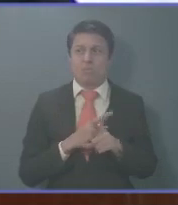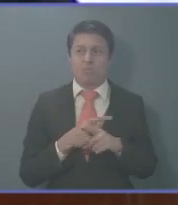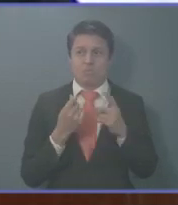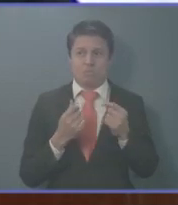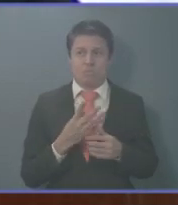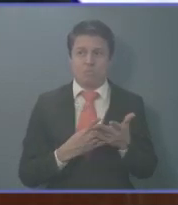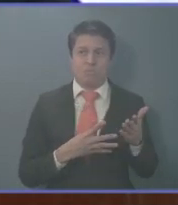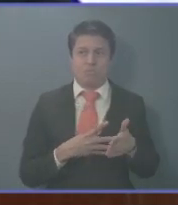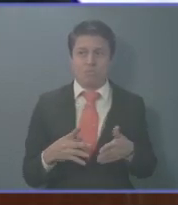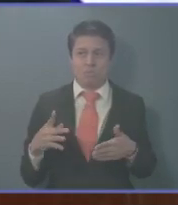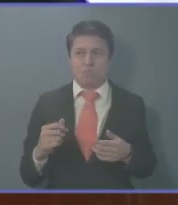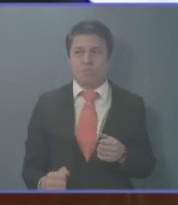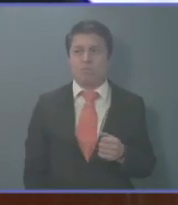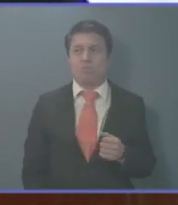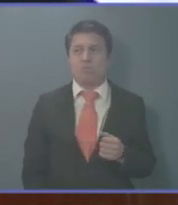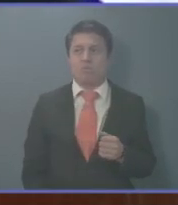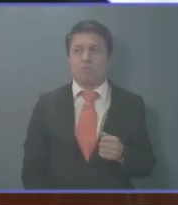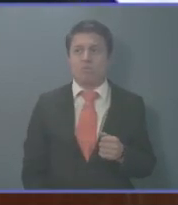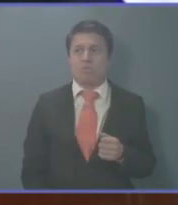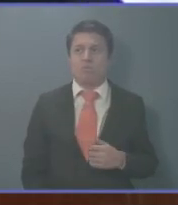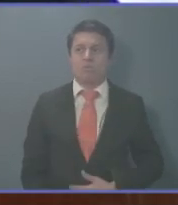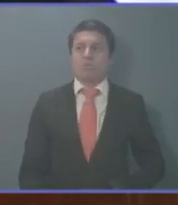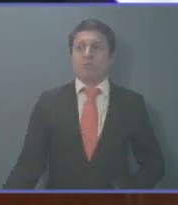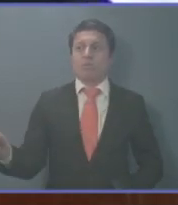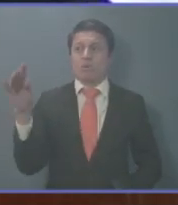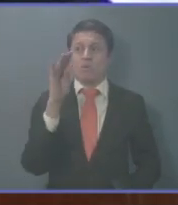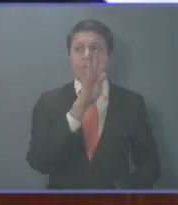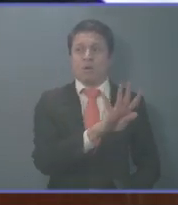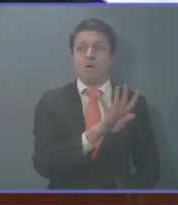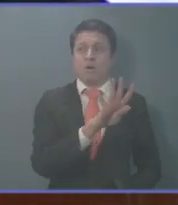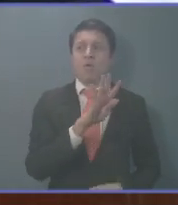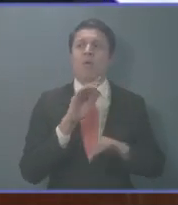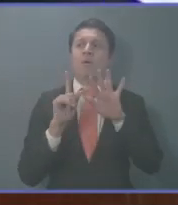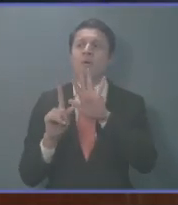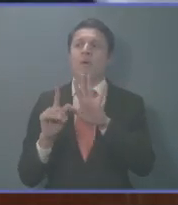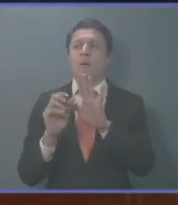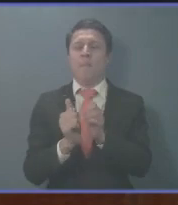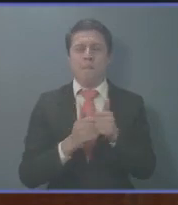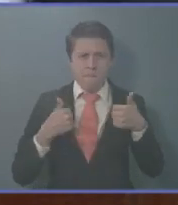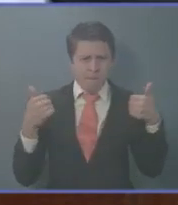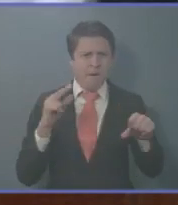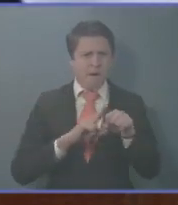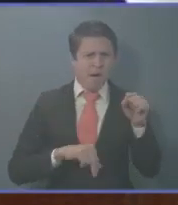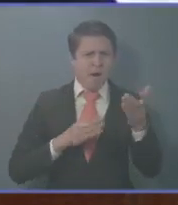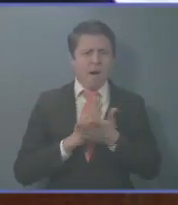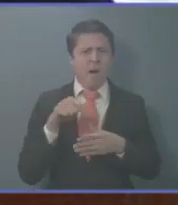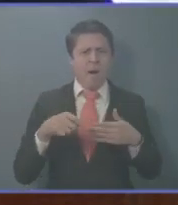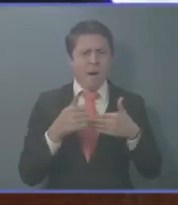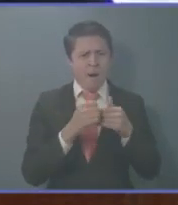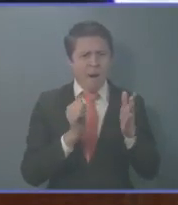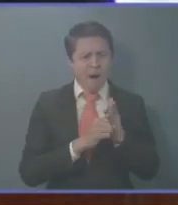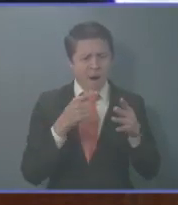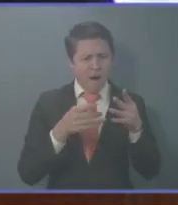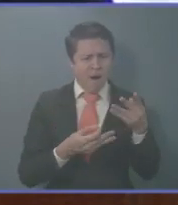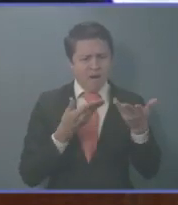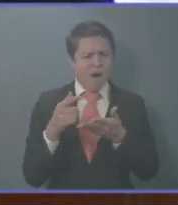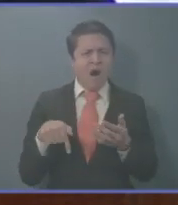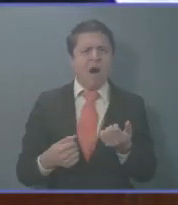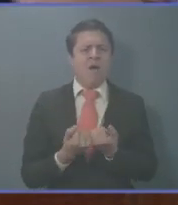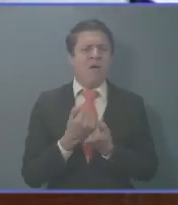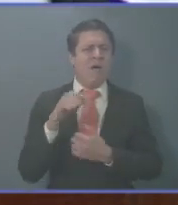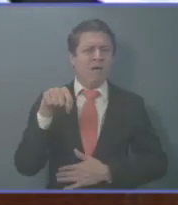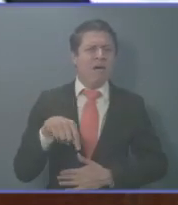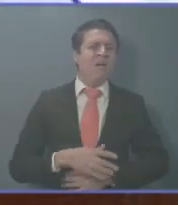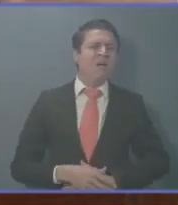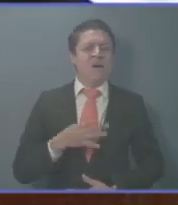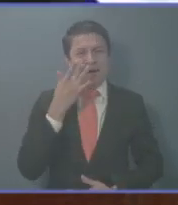presupuesto por 46 millones aprobadas mediante decretos legislativos. Uno de ellos fue